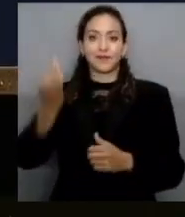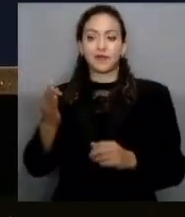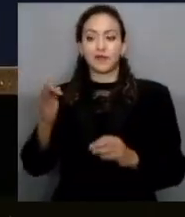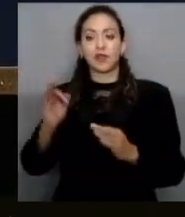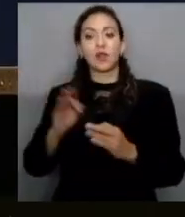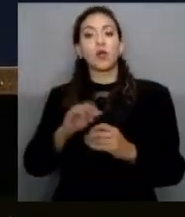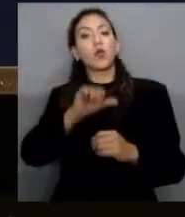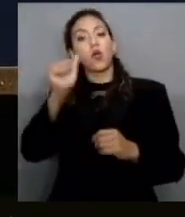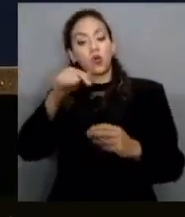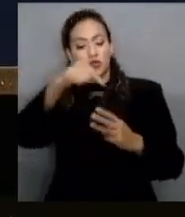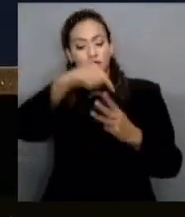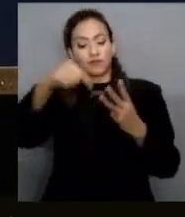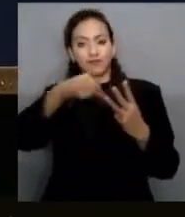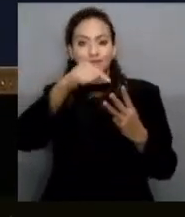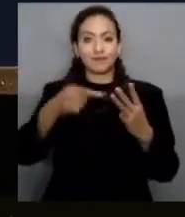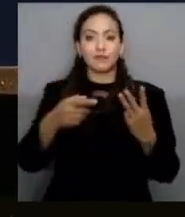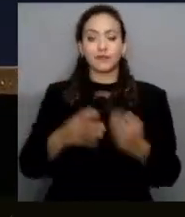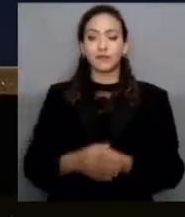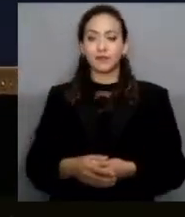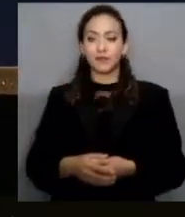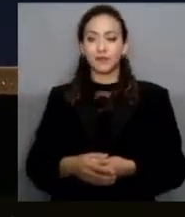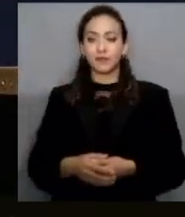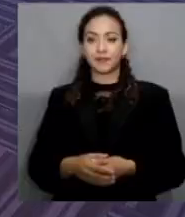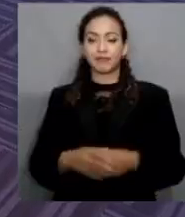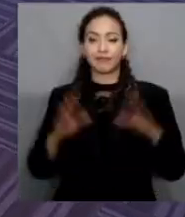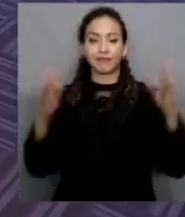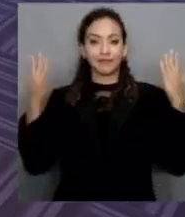otros poderes.